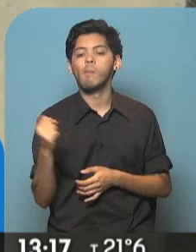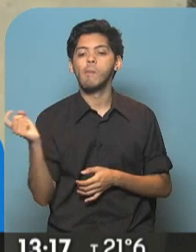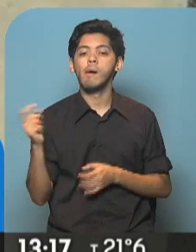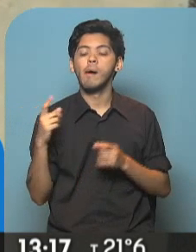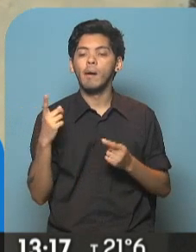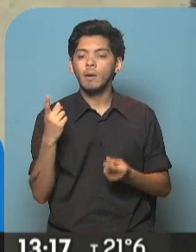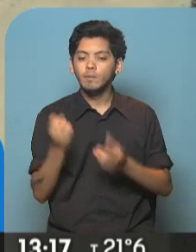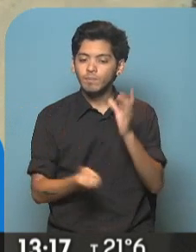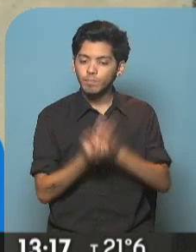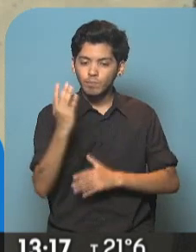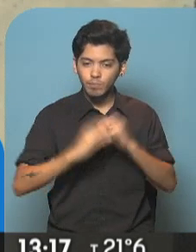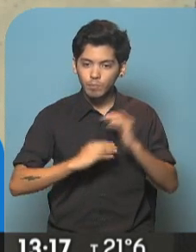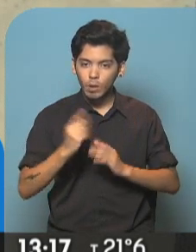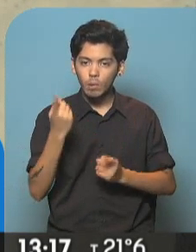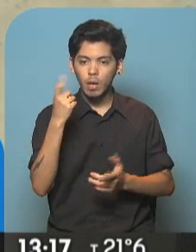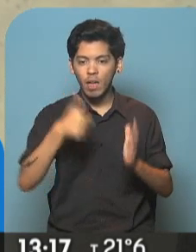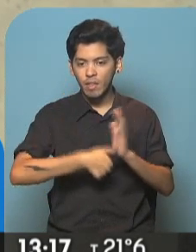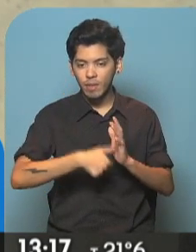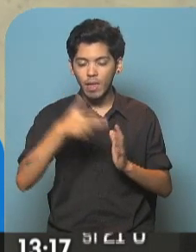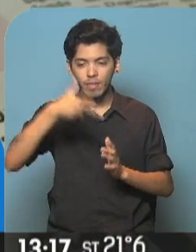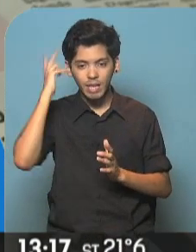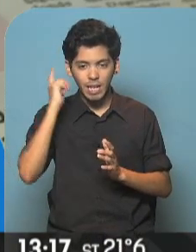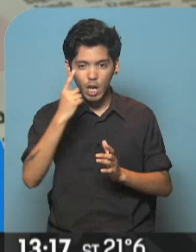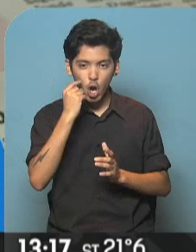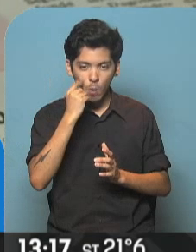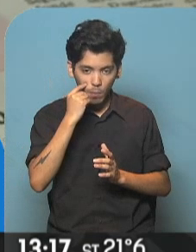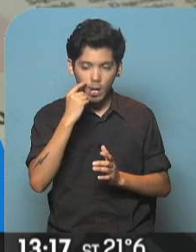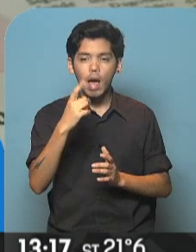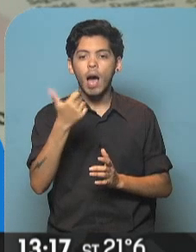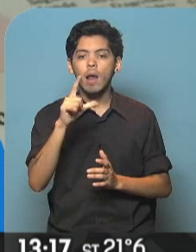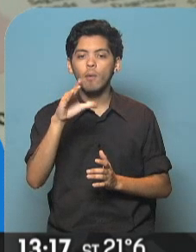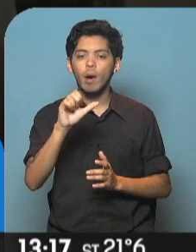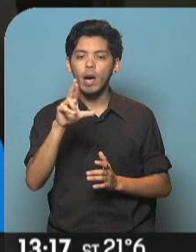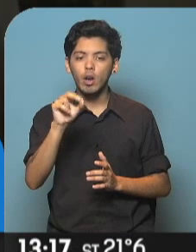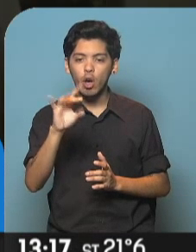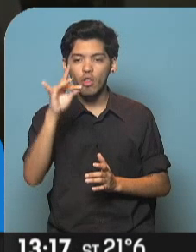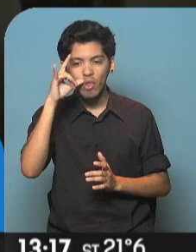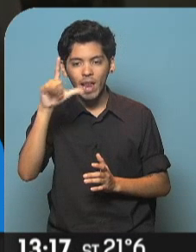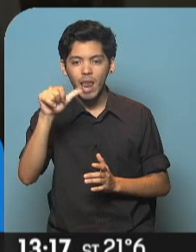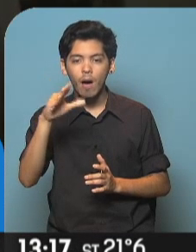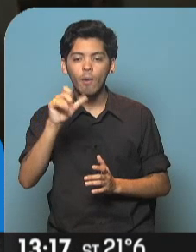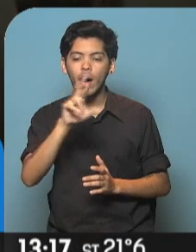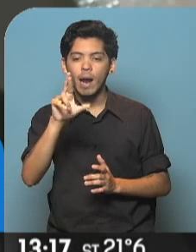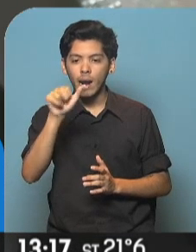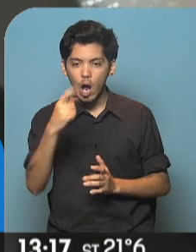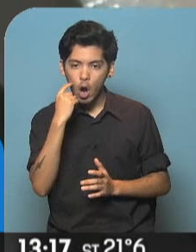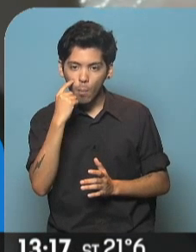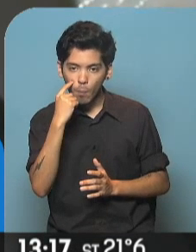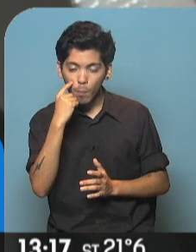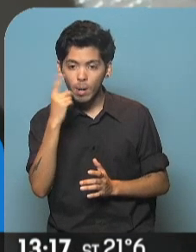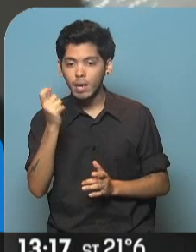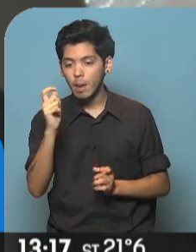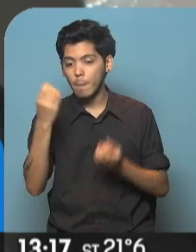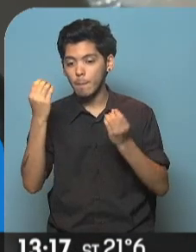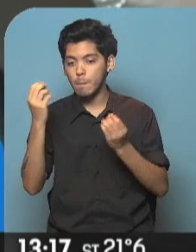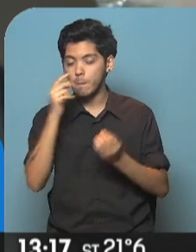Reconstrucción en primera persona de la identidad del director chileno Álvaro de la Barra, cuyos padres fueron asesinados a la vuelta del jardín de infantes,